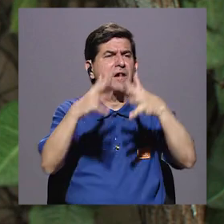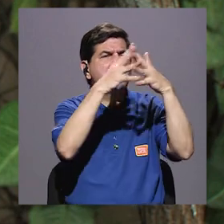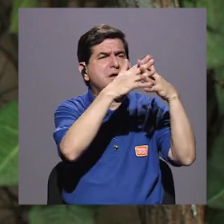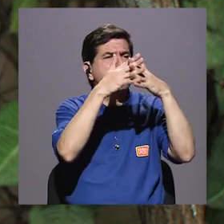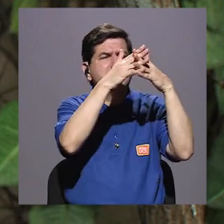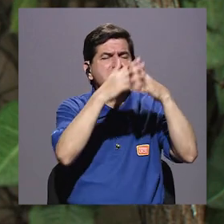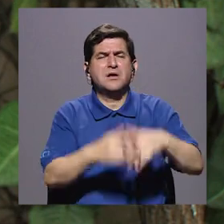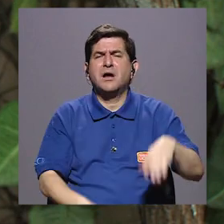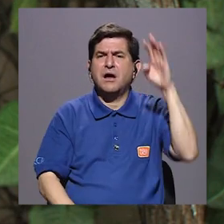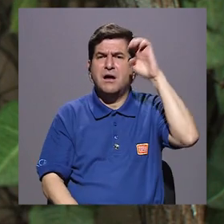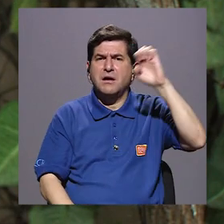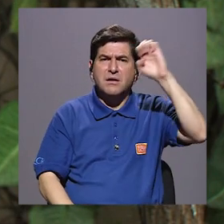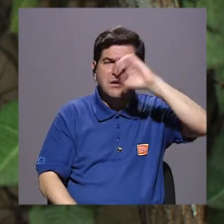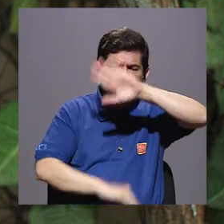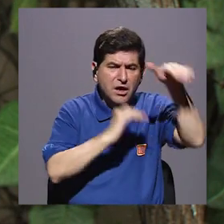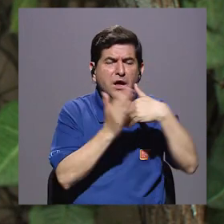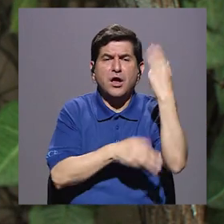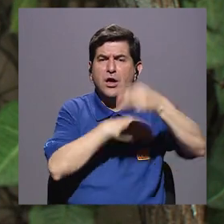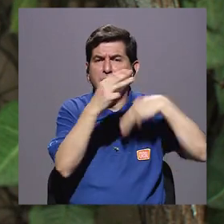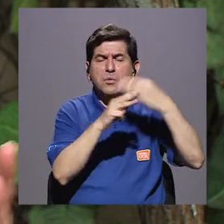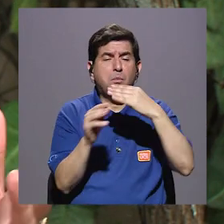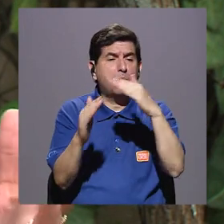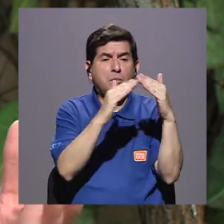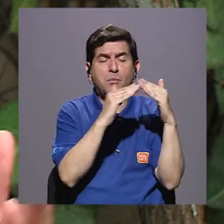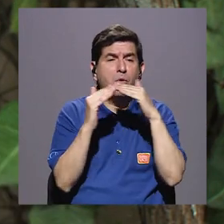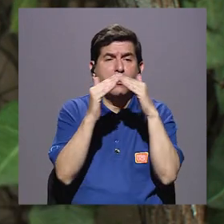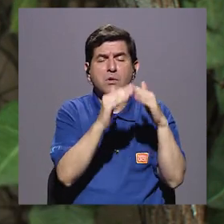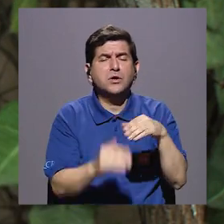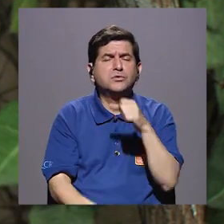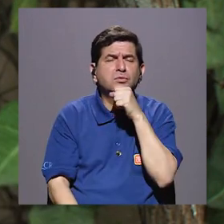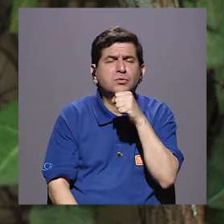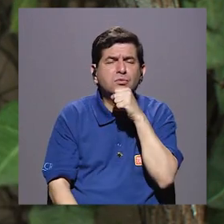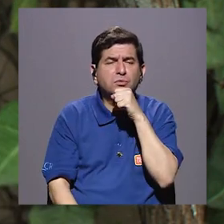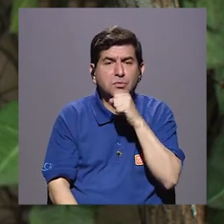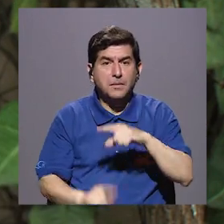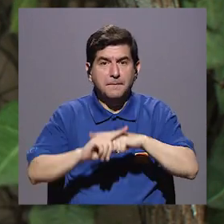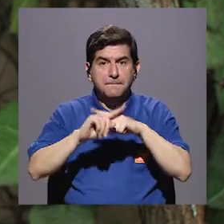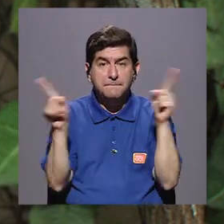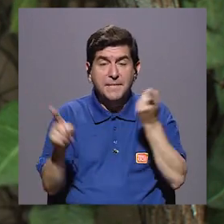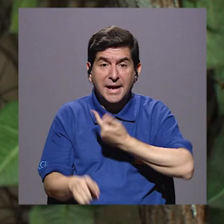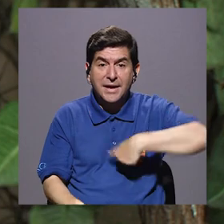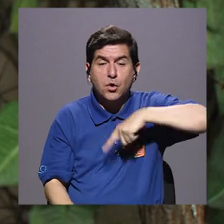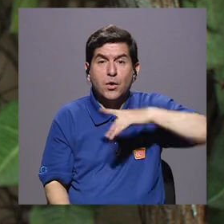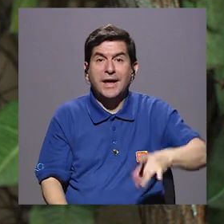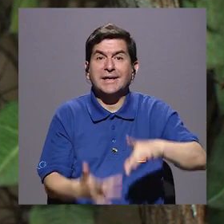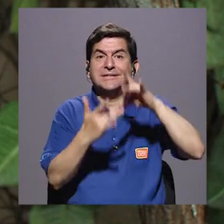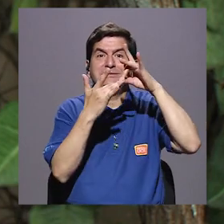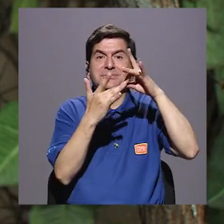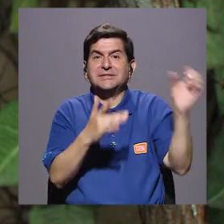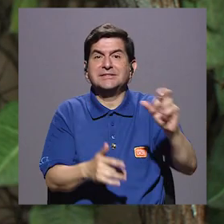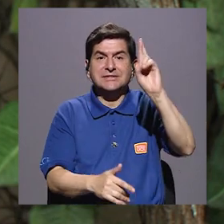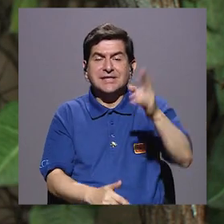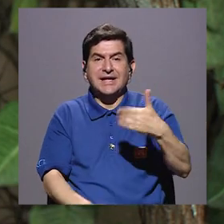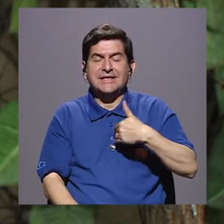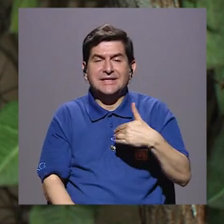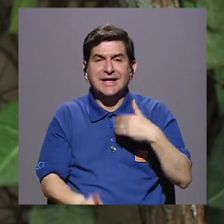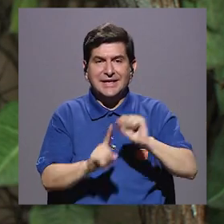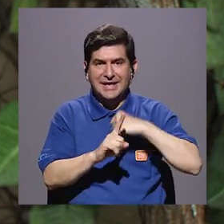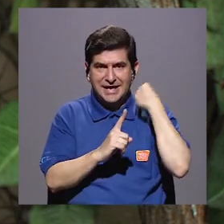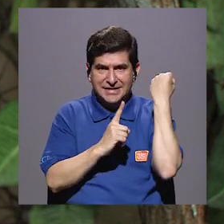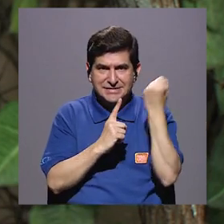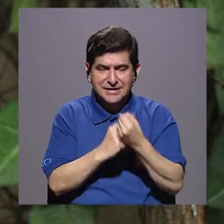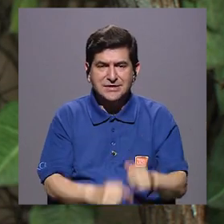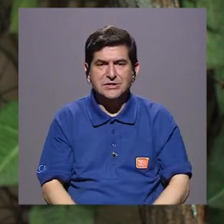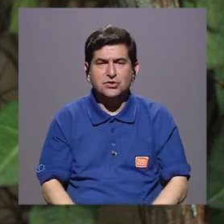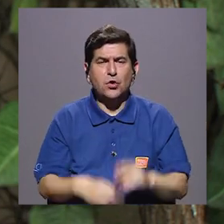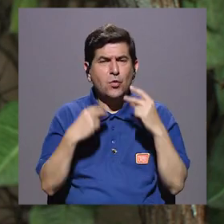en Europa, en todo el mundo, que la población mundial está envejeciendo. Pero nosotros, particularmente Costa Rica, tenemos una condición